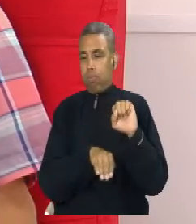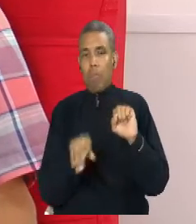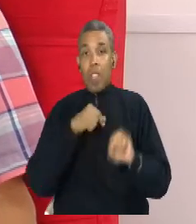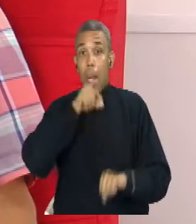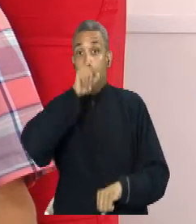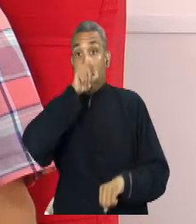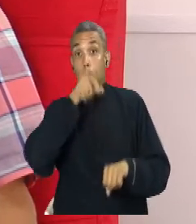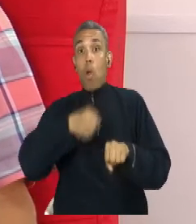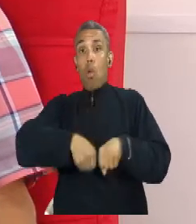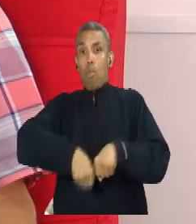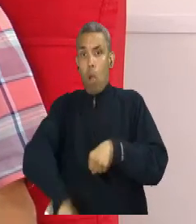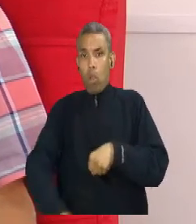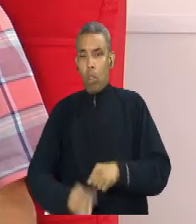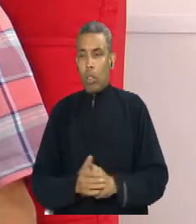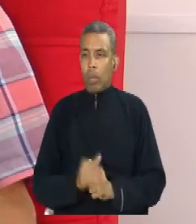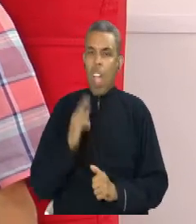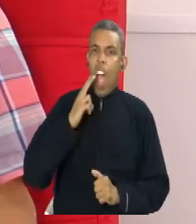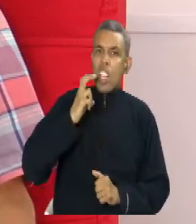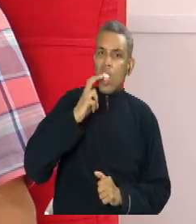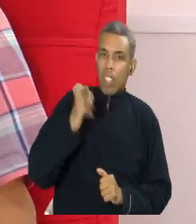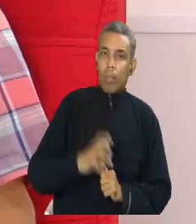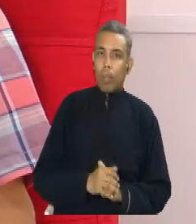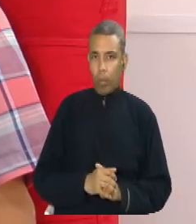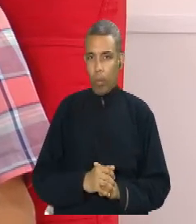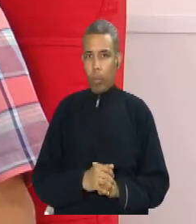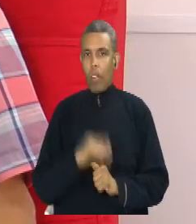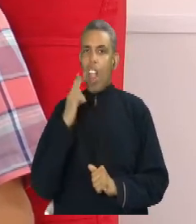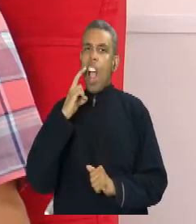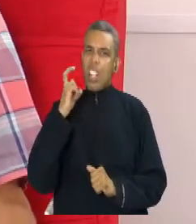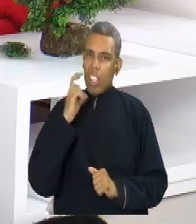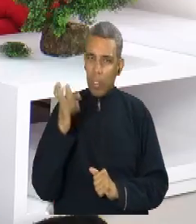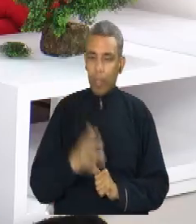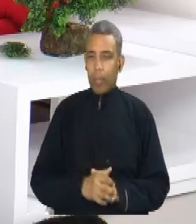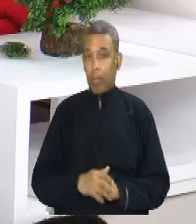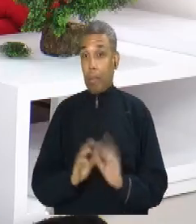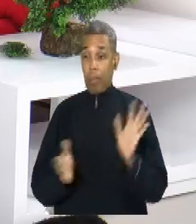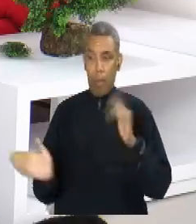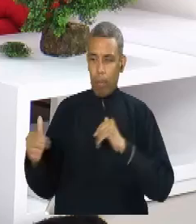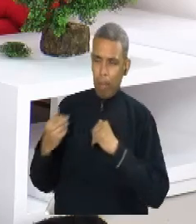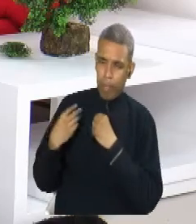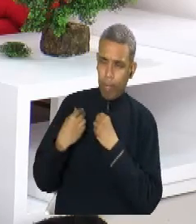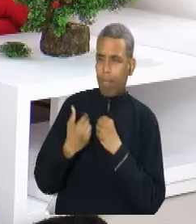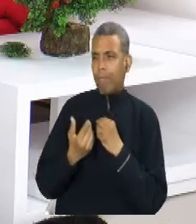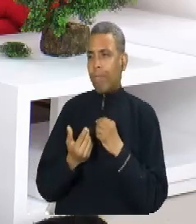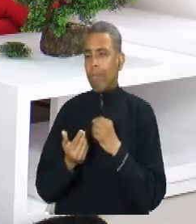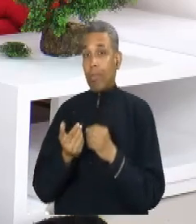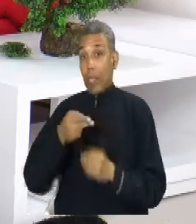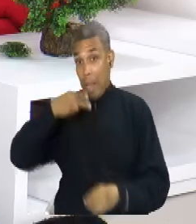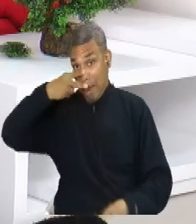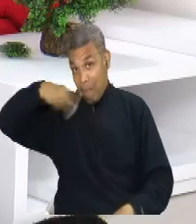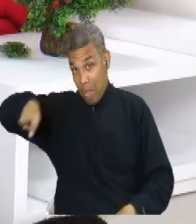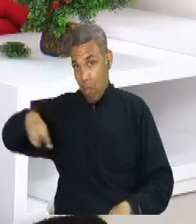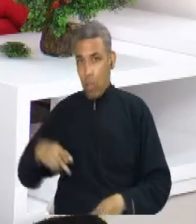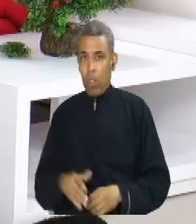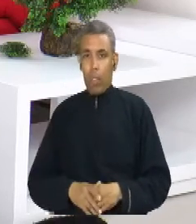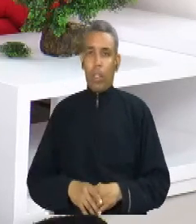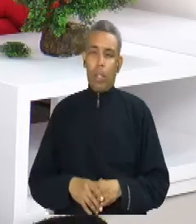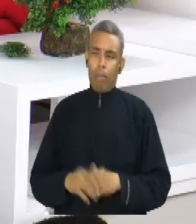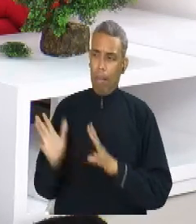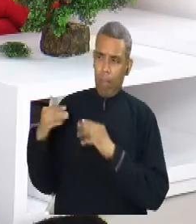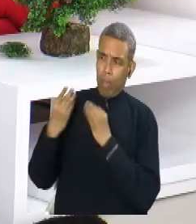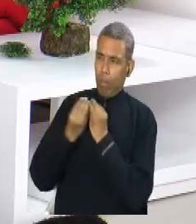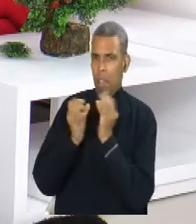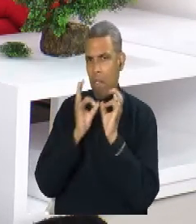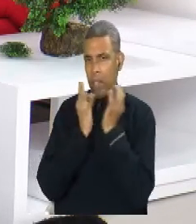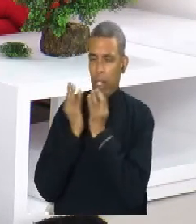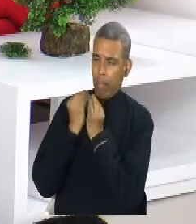carne ni nada de lo que había ahí sino crispetas crispetas en un asadero pues no era